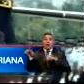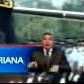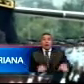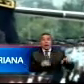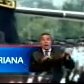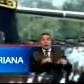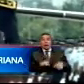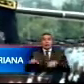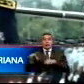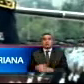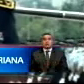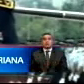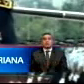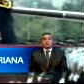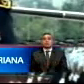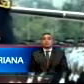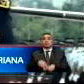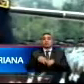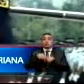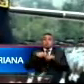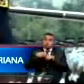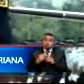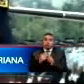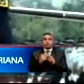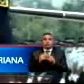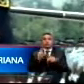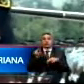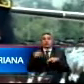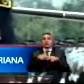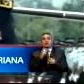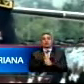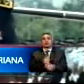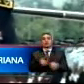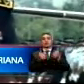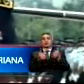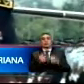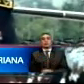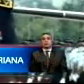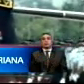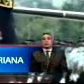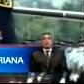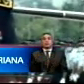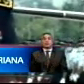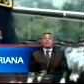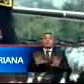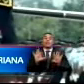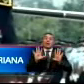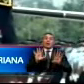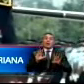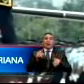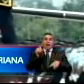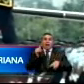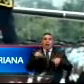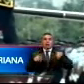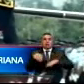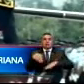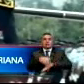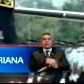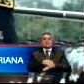actividades se desarrollaron con normalidad, excepto en ciertas